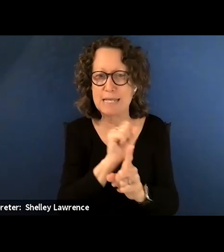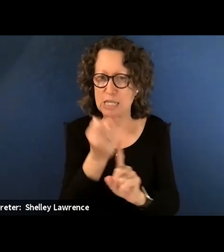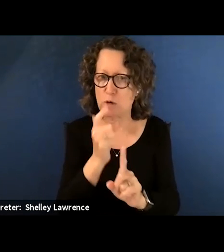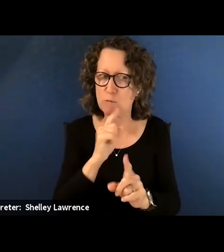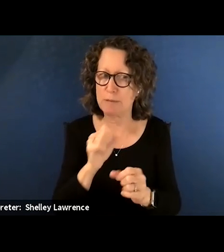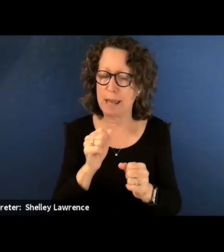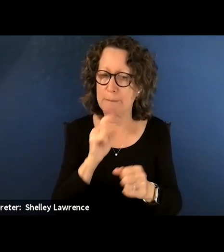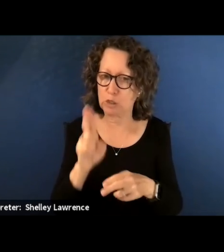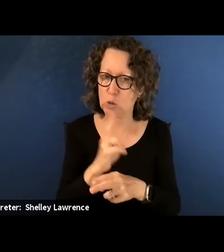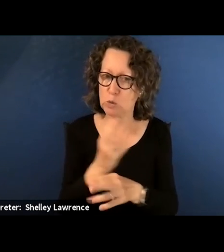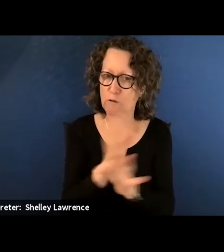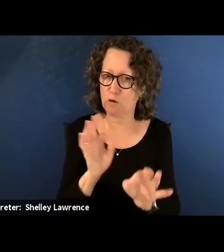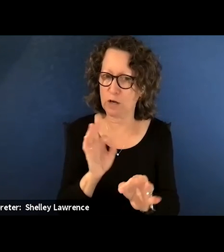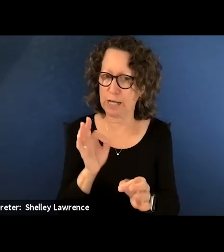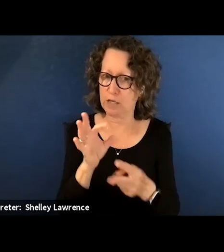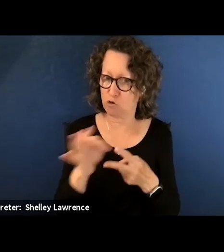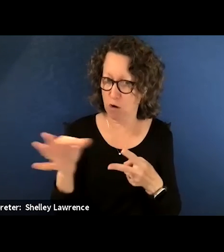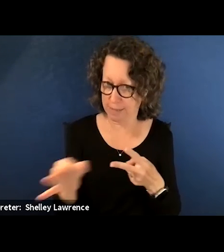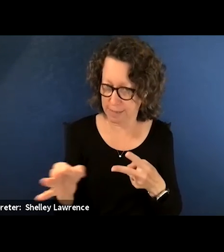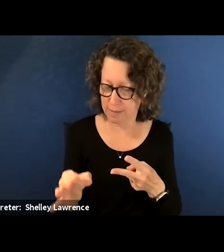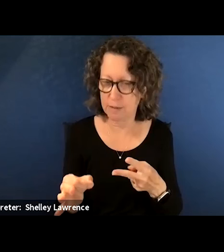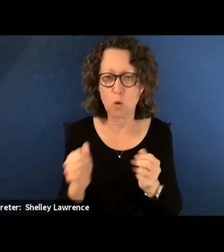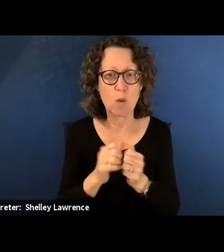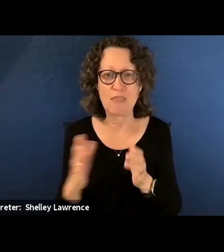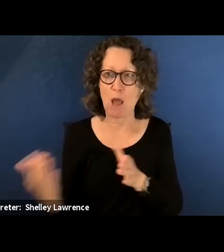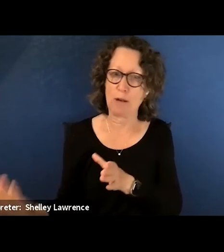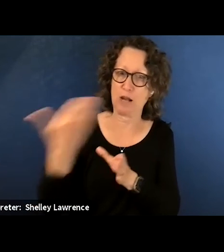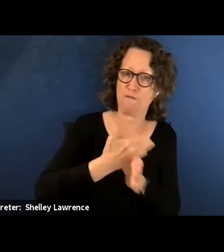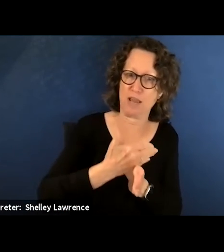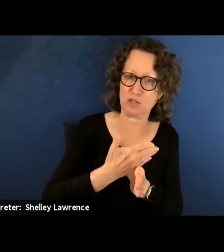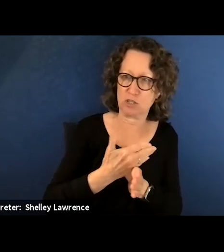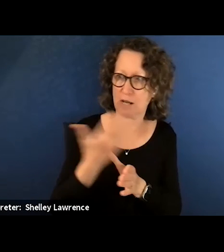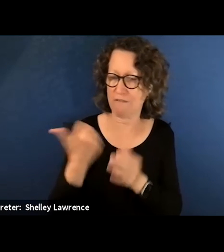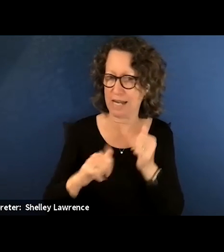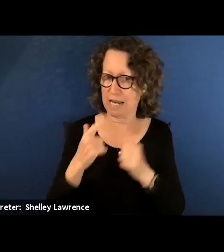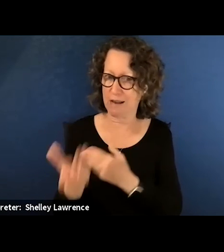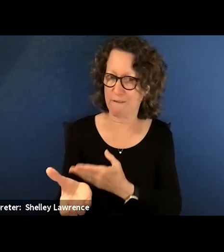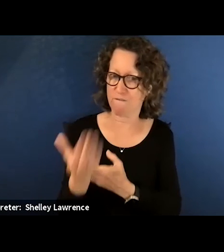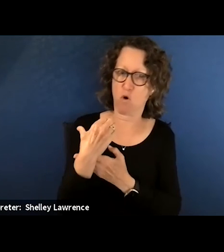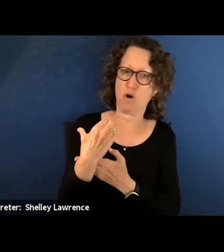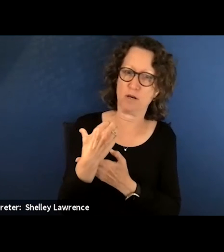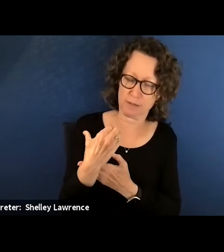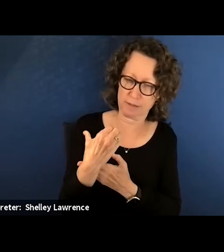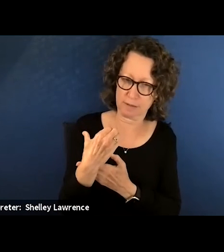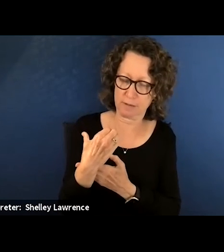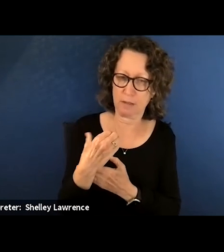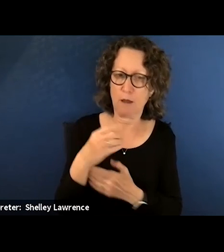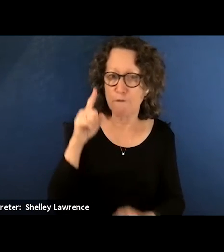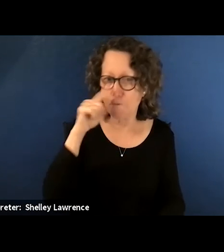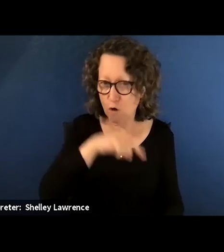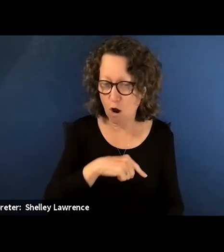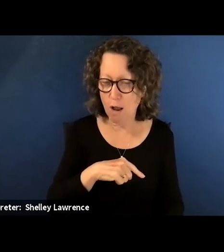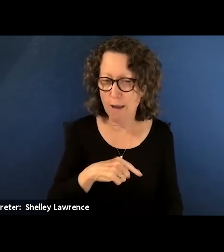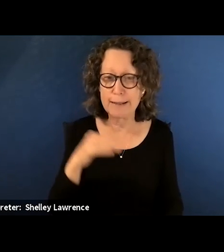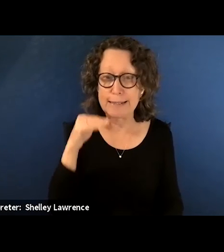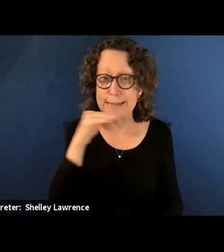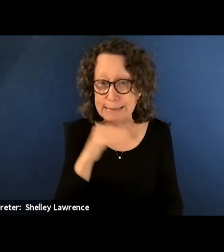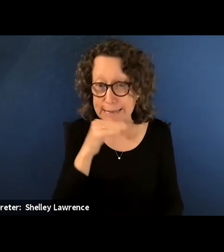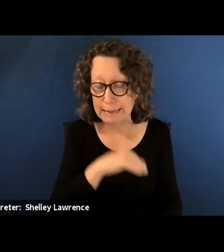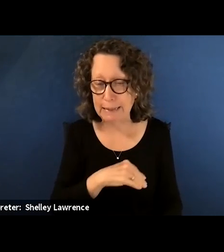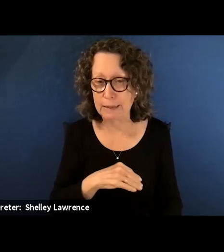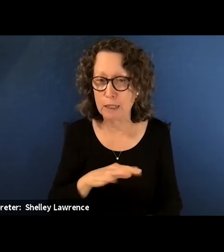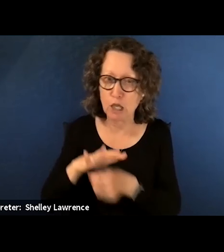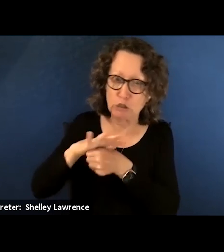y debe de poder ejercitar su libre elección sin intervención de cualquier fuerza externa,